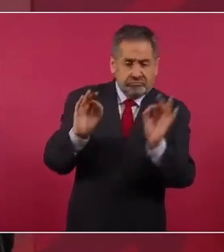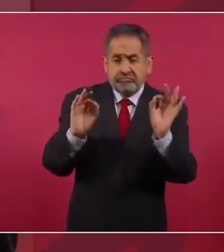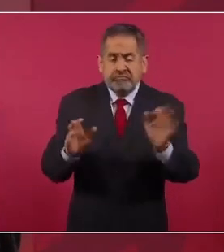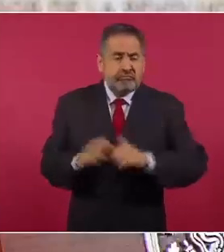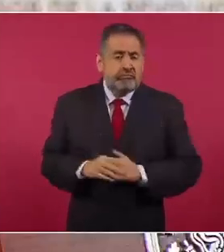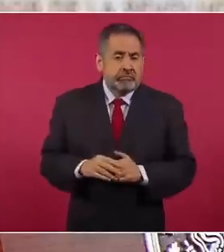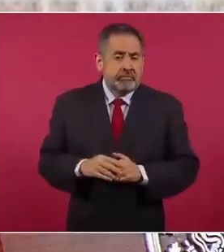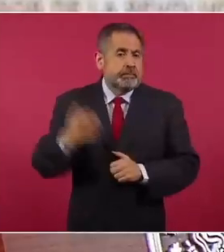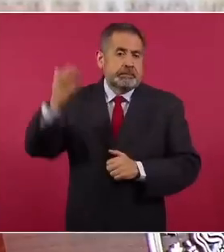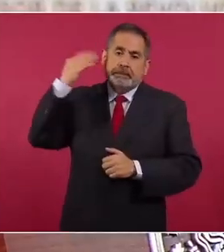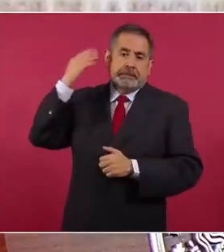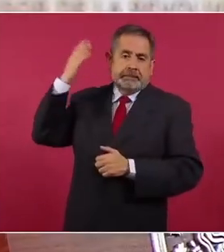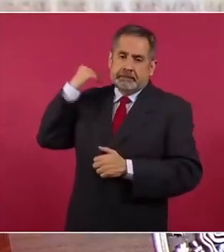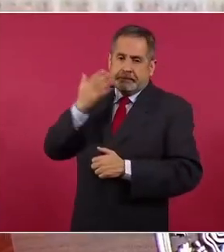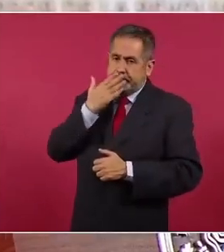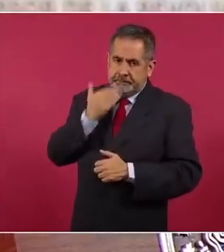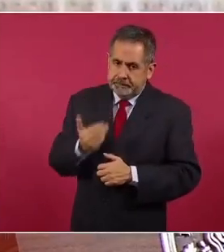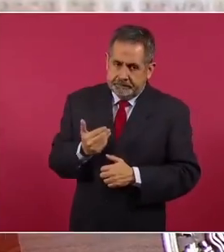que no existía.